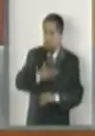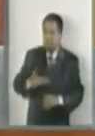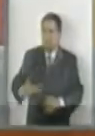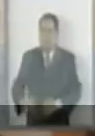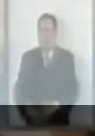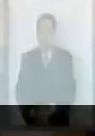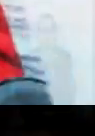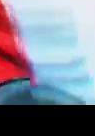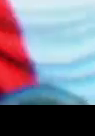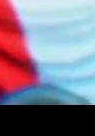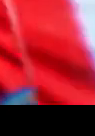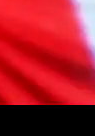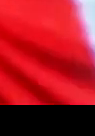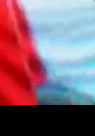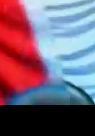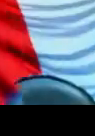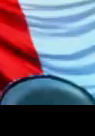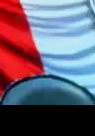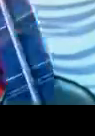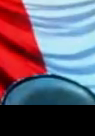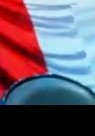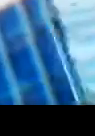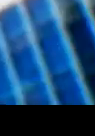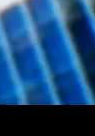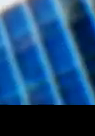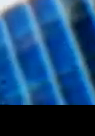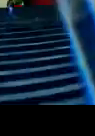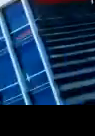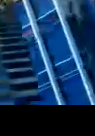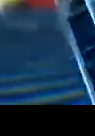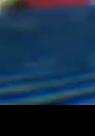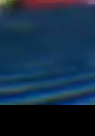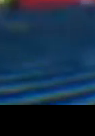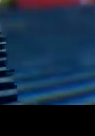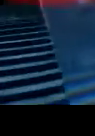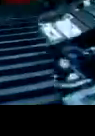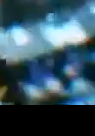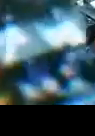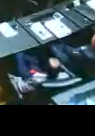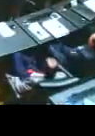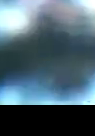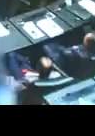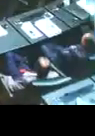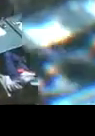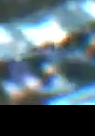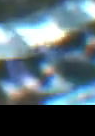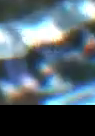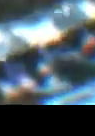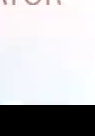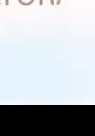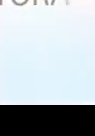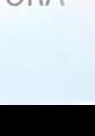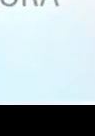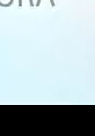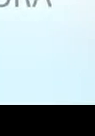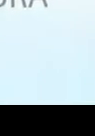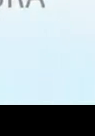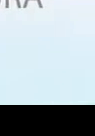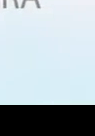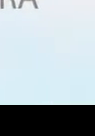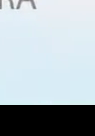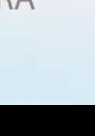la discusión, al análisis de todos los temas importantes que exige